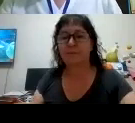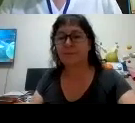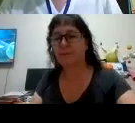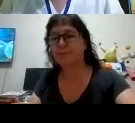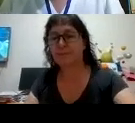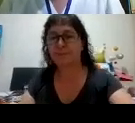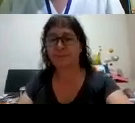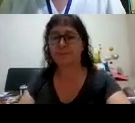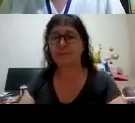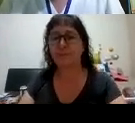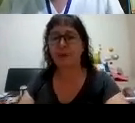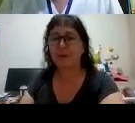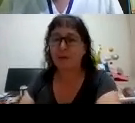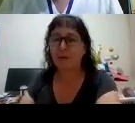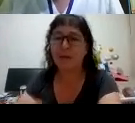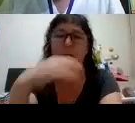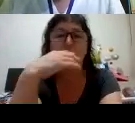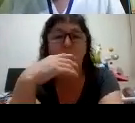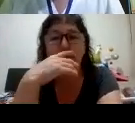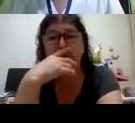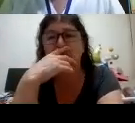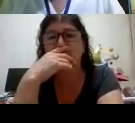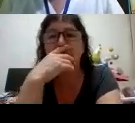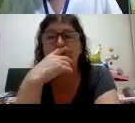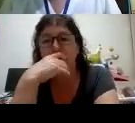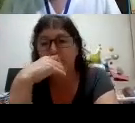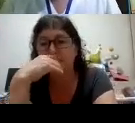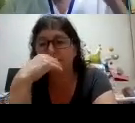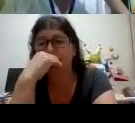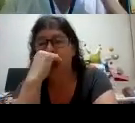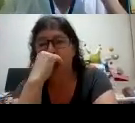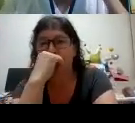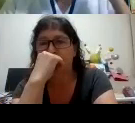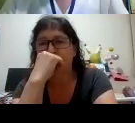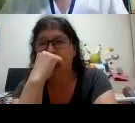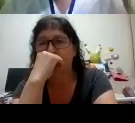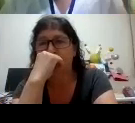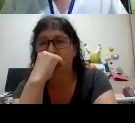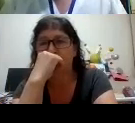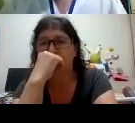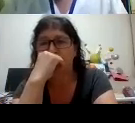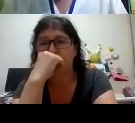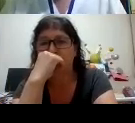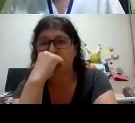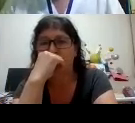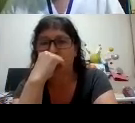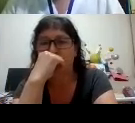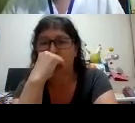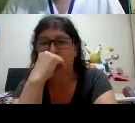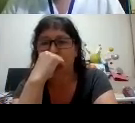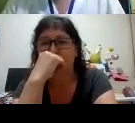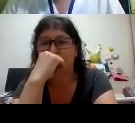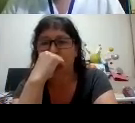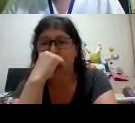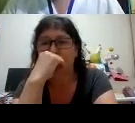de la enfermedad, ¿no? Si bien es cierto, hay una enfermedad en la cual se inflama las vías respiratorias, pues también tenemos que considerar de que esta parte